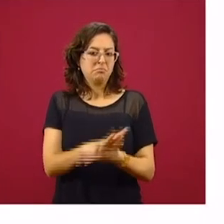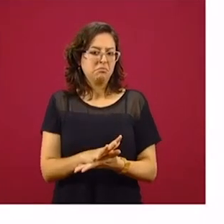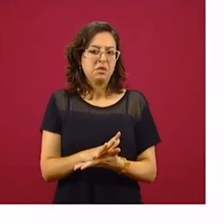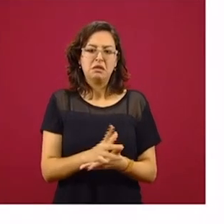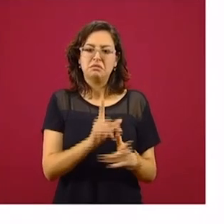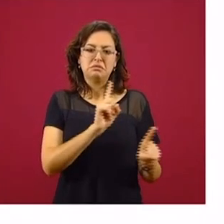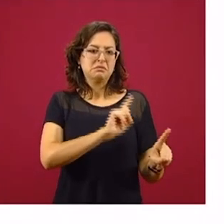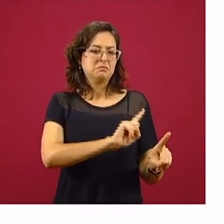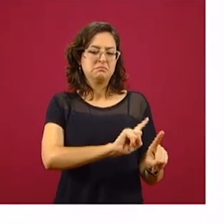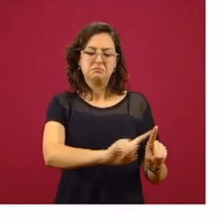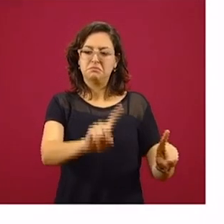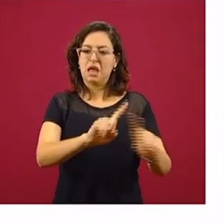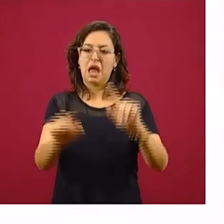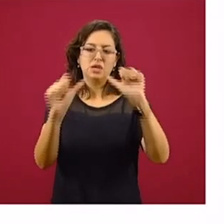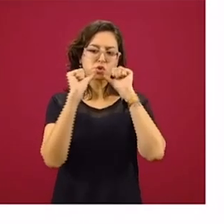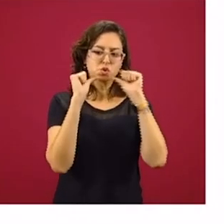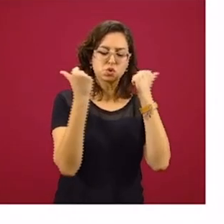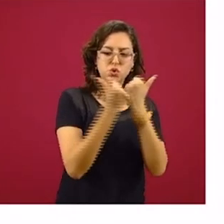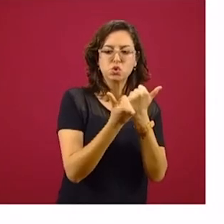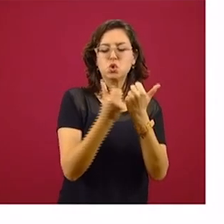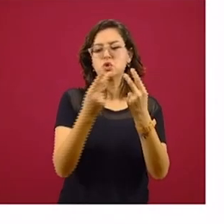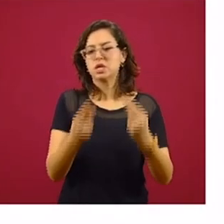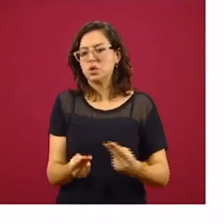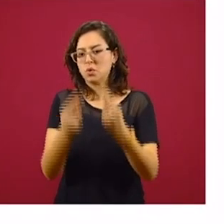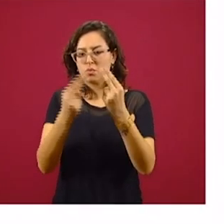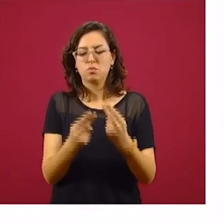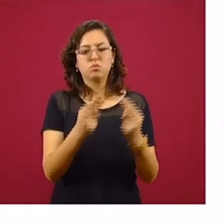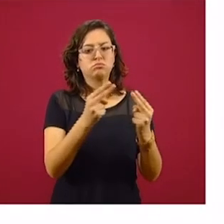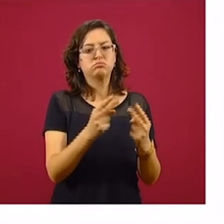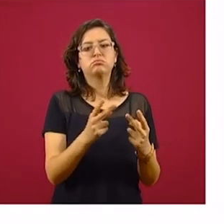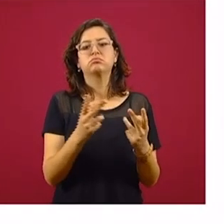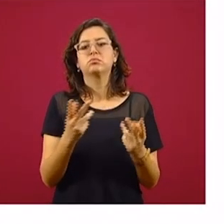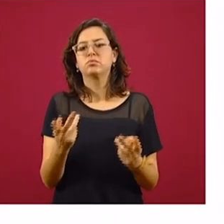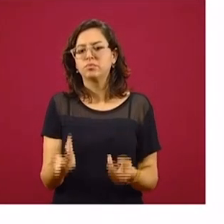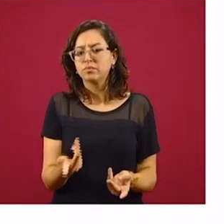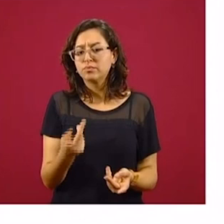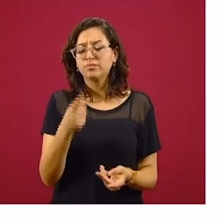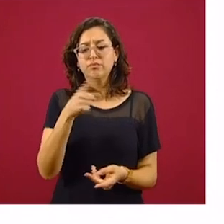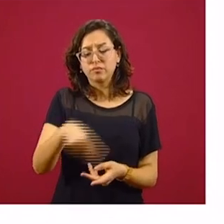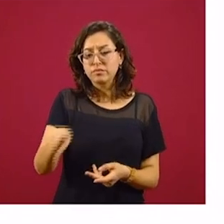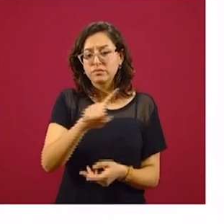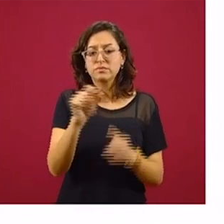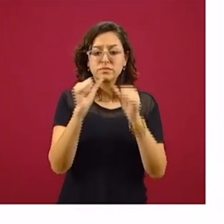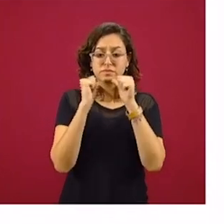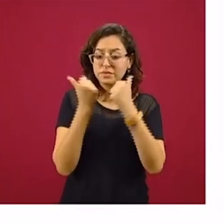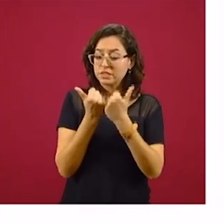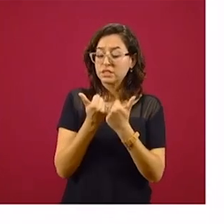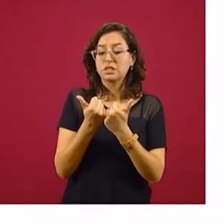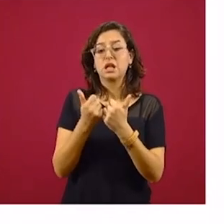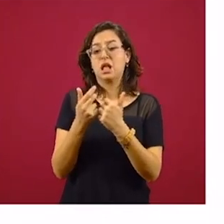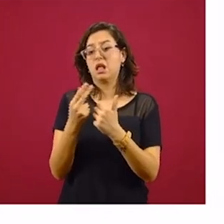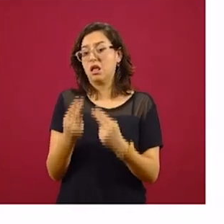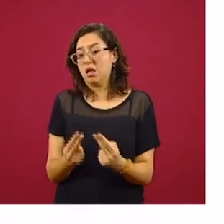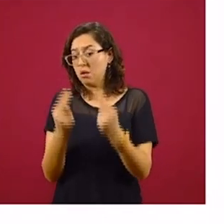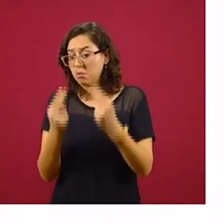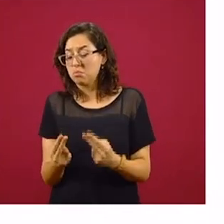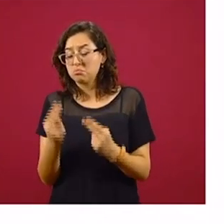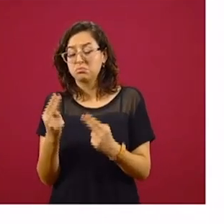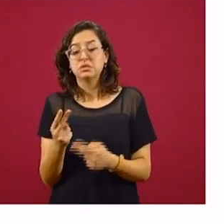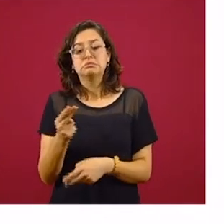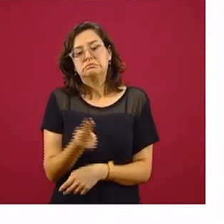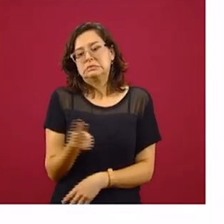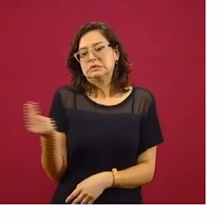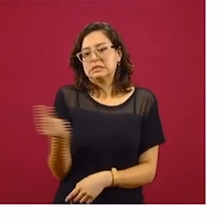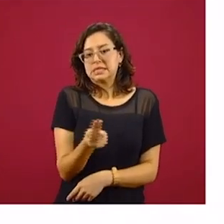cualquier sociedad o asociación. Cualquier sociedad o asociación necesita un nombre y la Secretaría de Economía, a partir